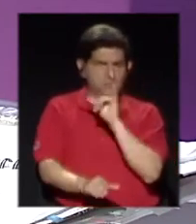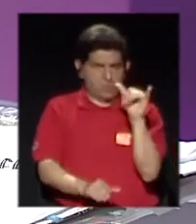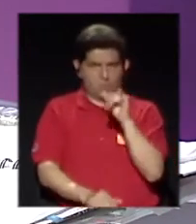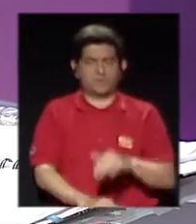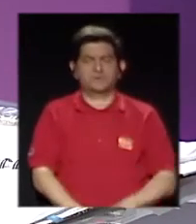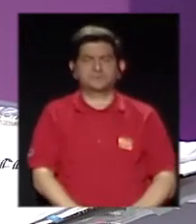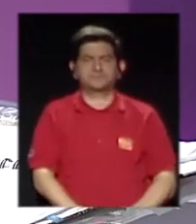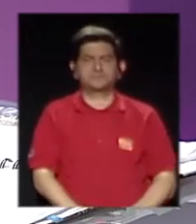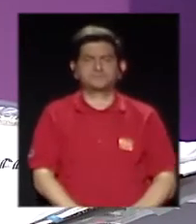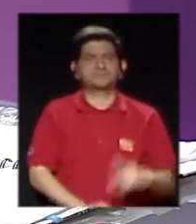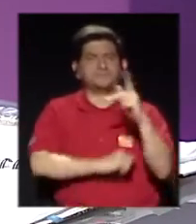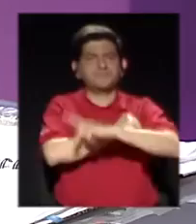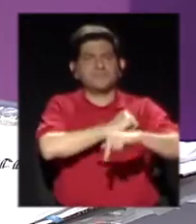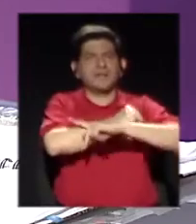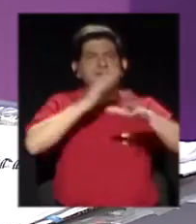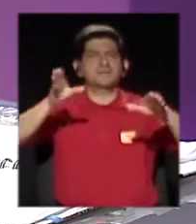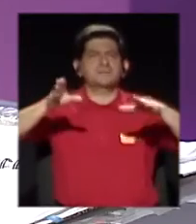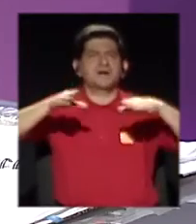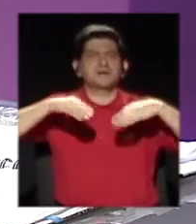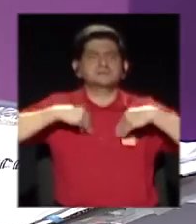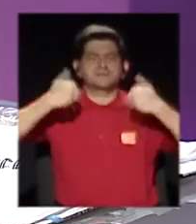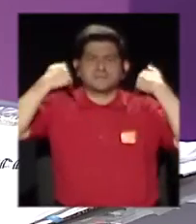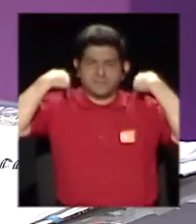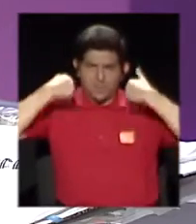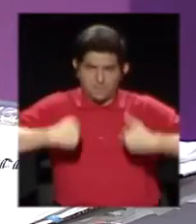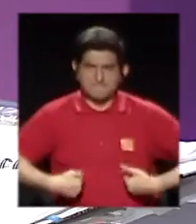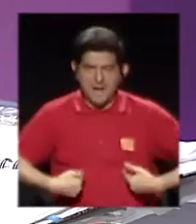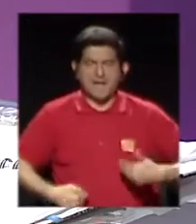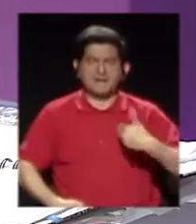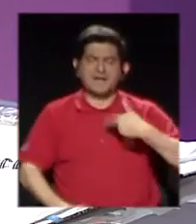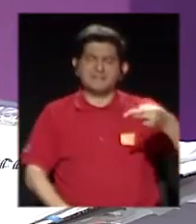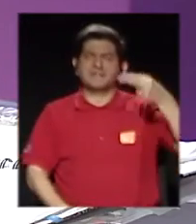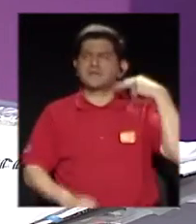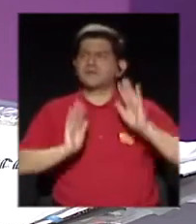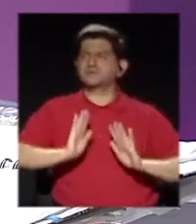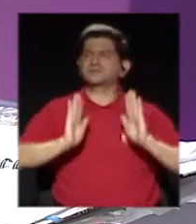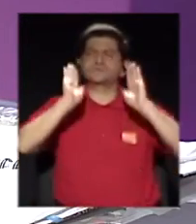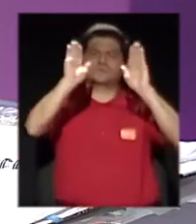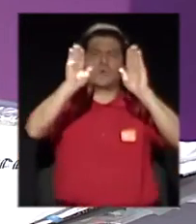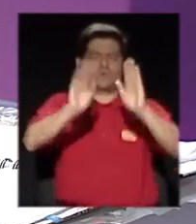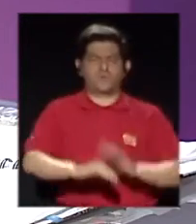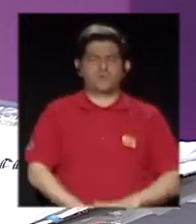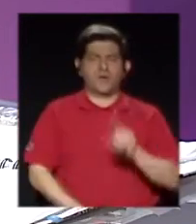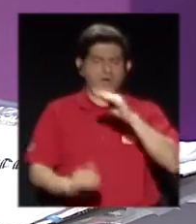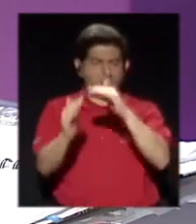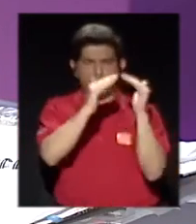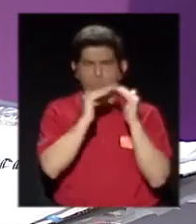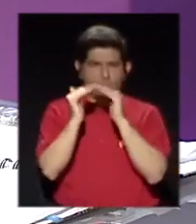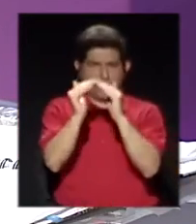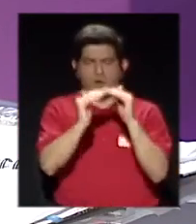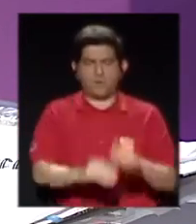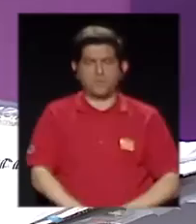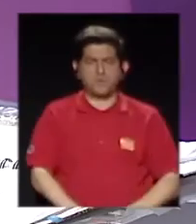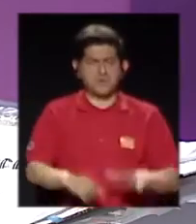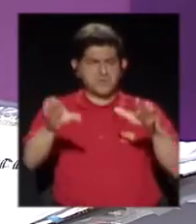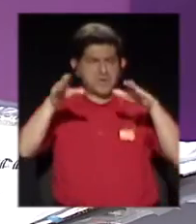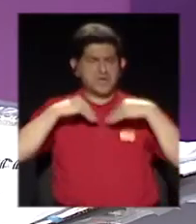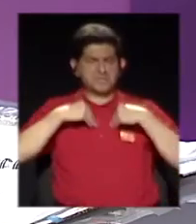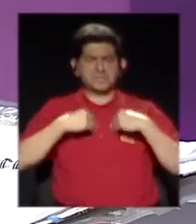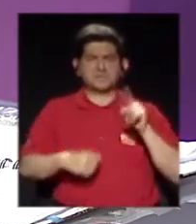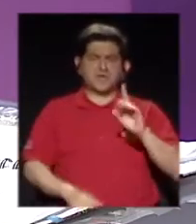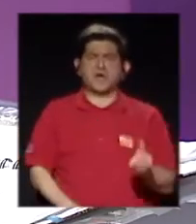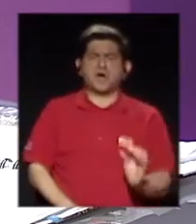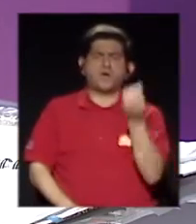porque el país acoge de manera humana tenemos historias maravillosas de cómo en una comunidad acogen a un